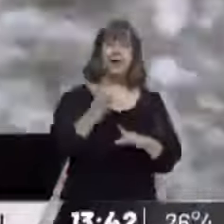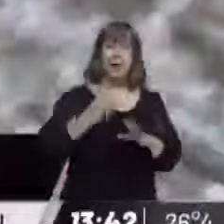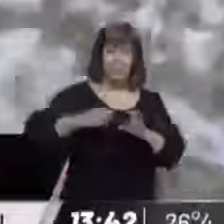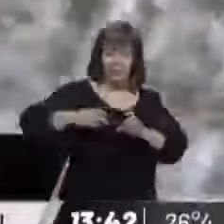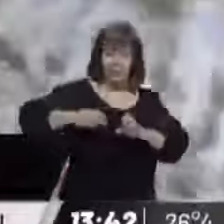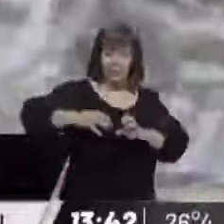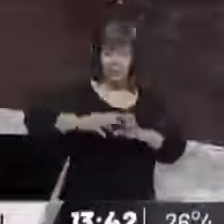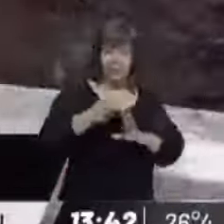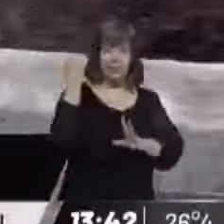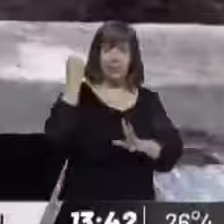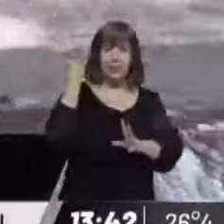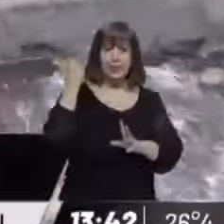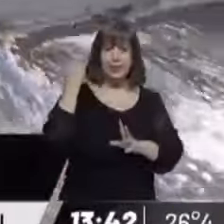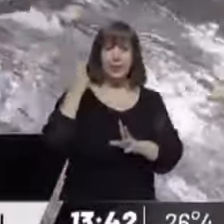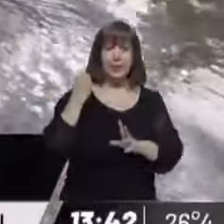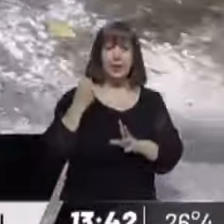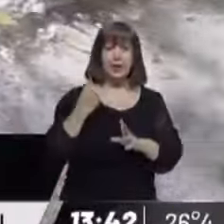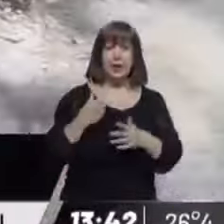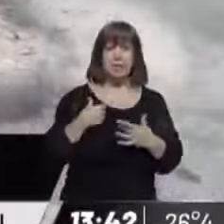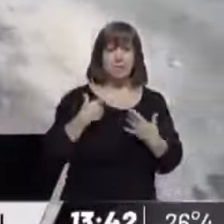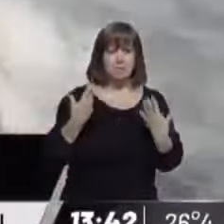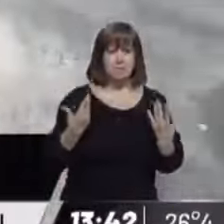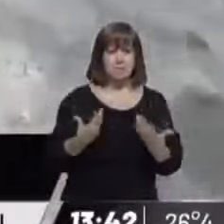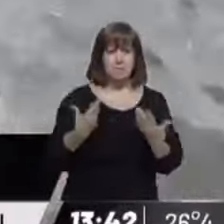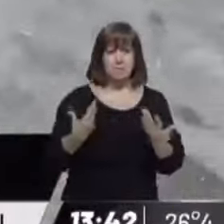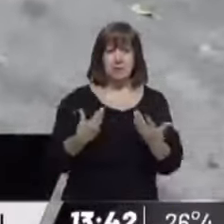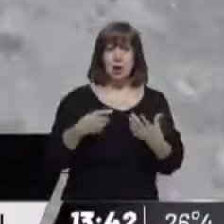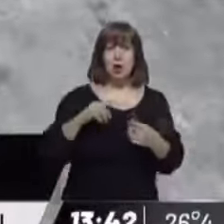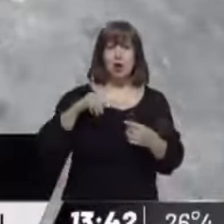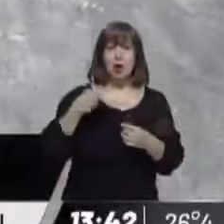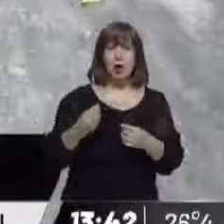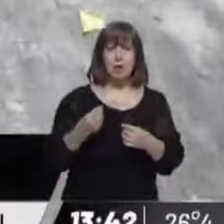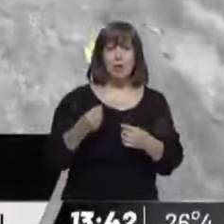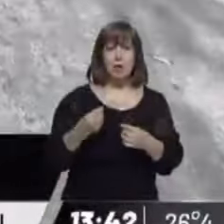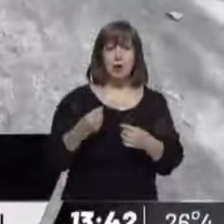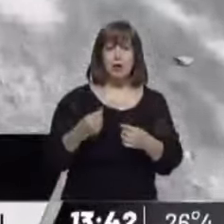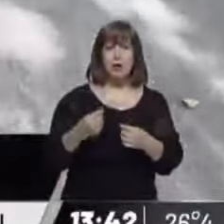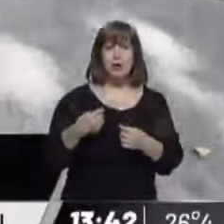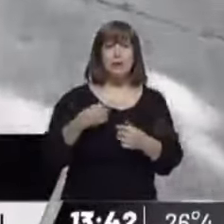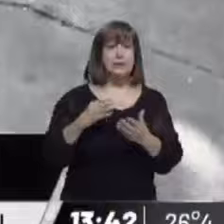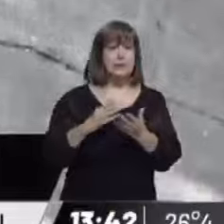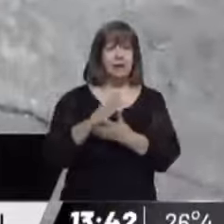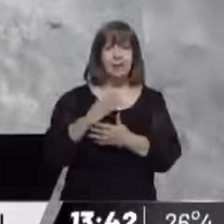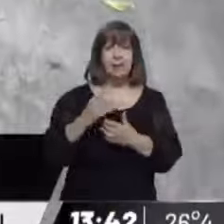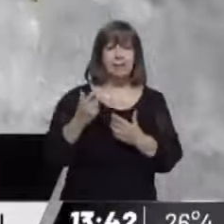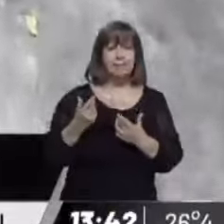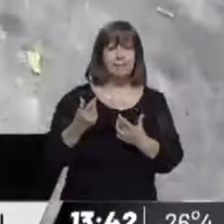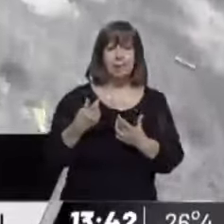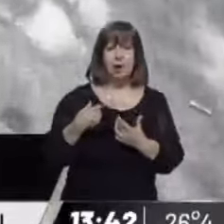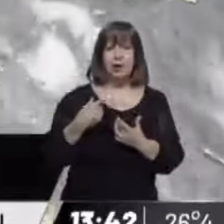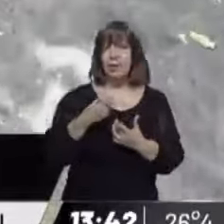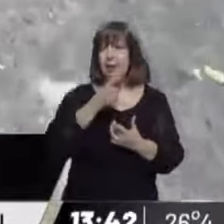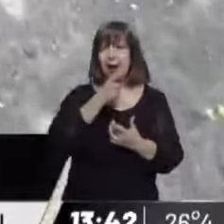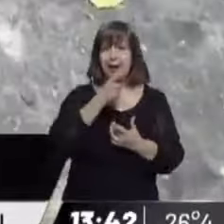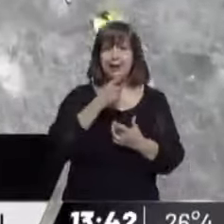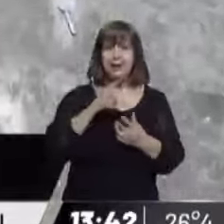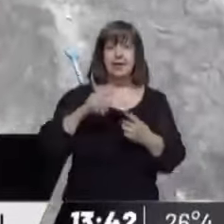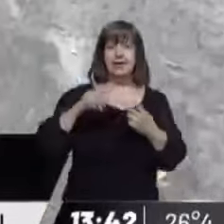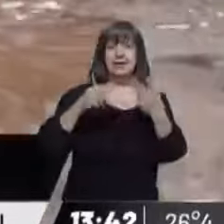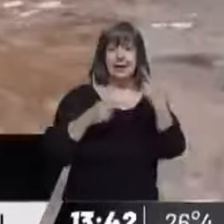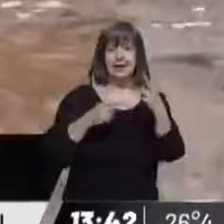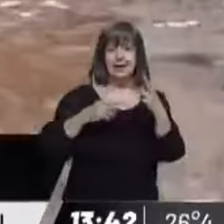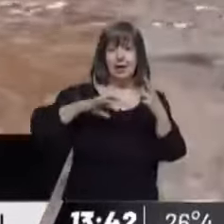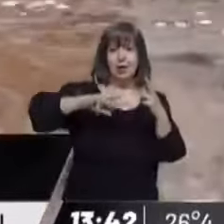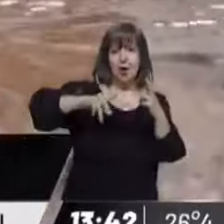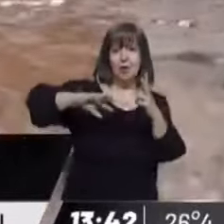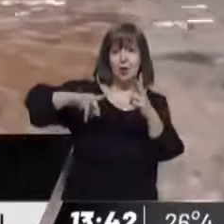también anunciaban que ellos están esperando para que al día siguiente saliera a la vereda y fijarse si ellos fueron los nuevos víctimas, porque ayer se registraron 3, sin